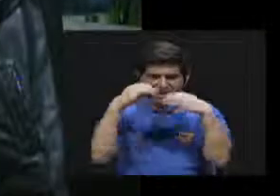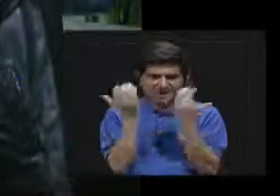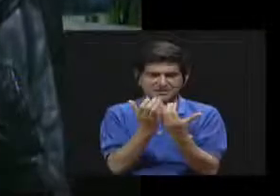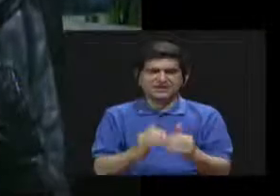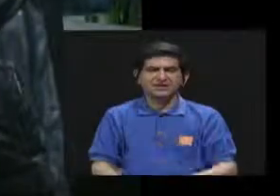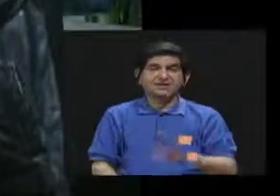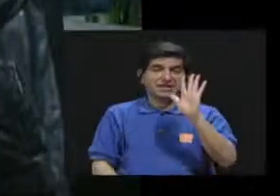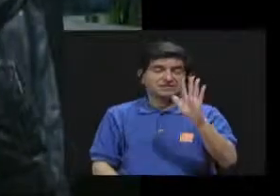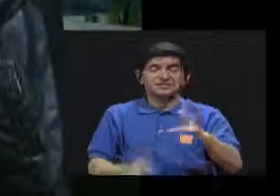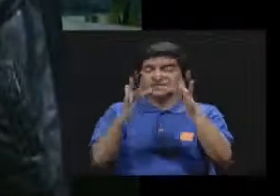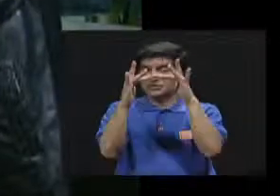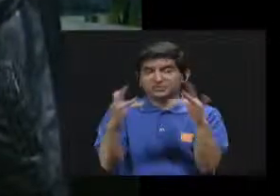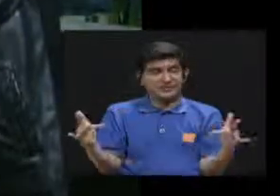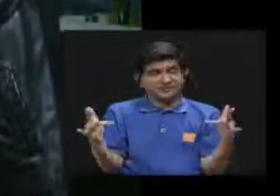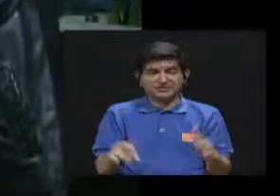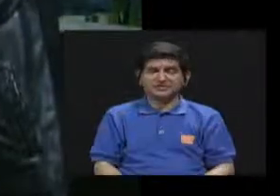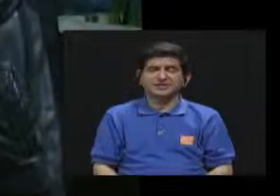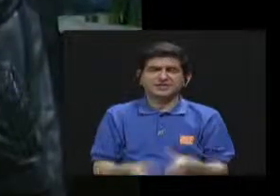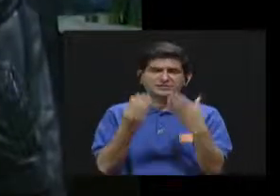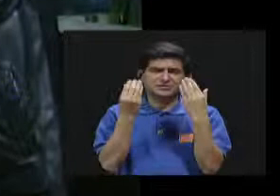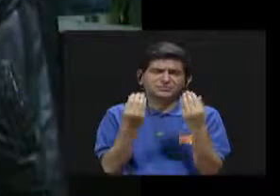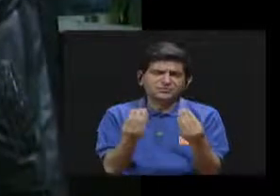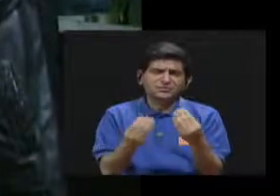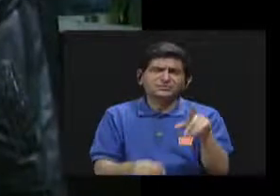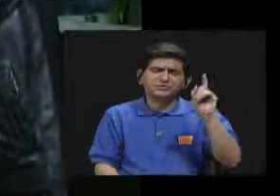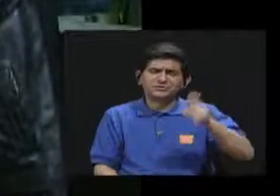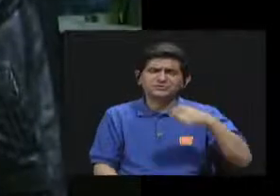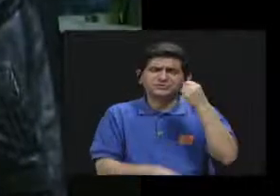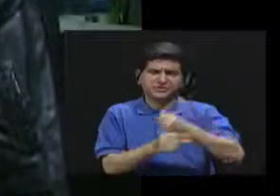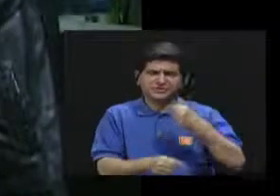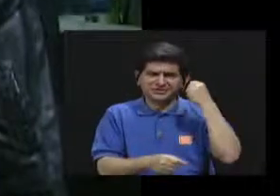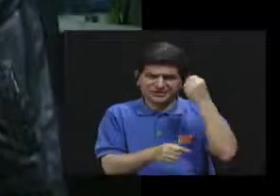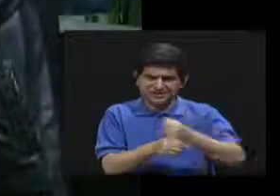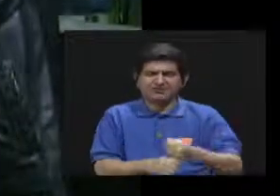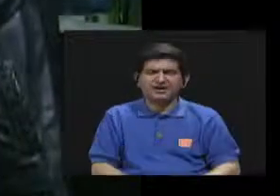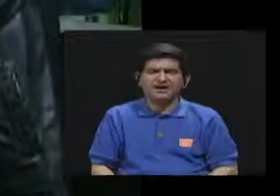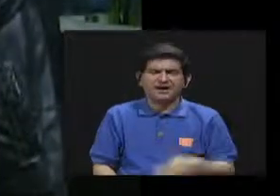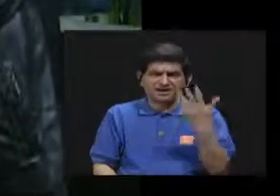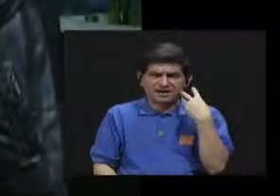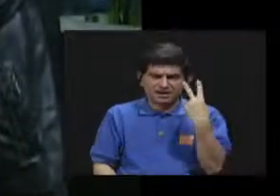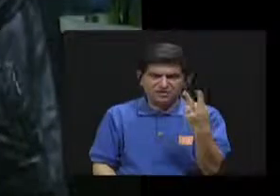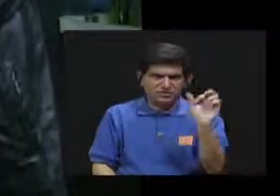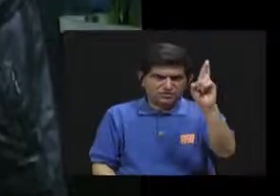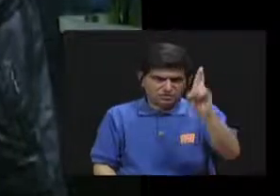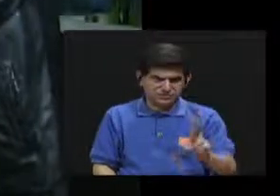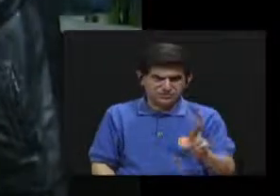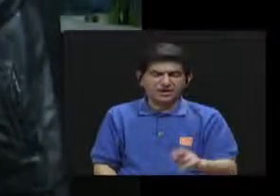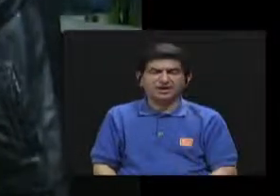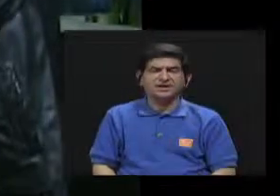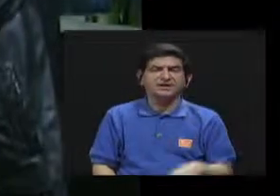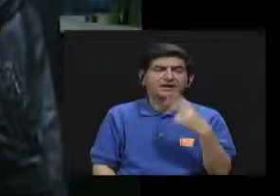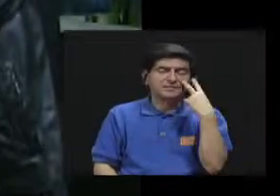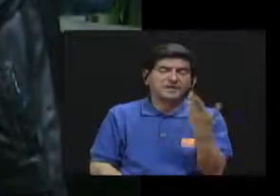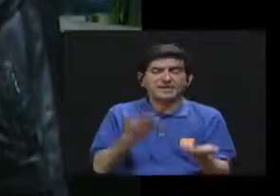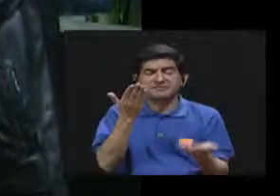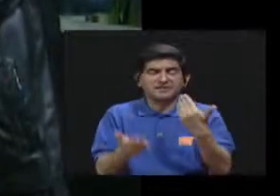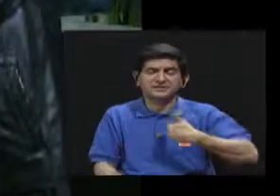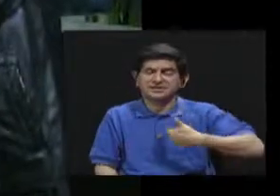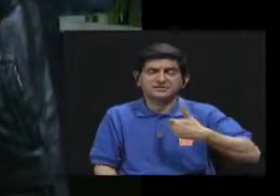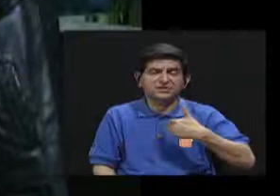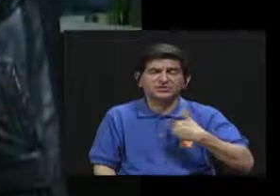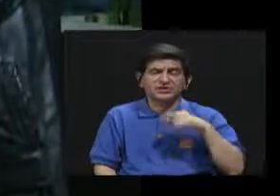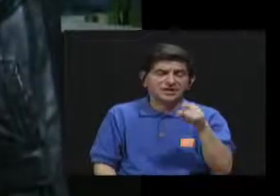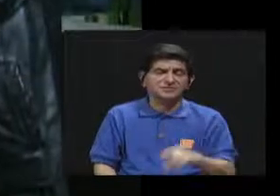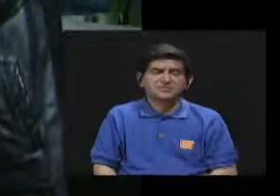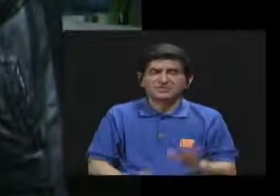Sí. Mucho tenemos todavía por trabajar en el audiovisual costarricense para ver de qué manera no tenemos esas categorías desiertas,